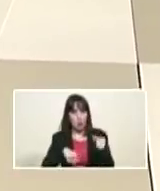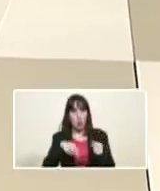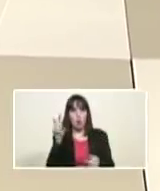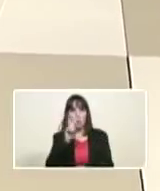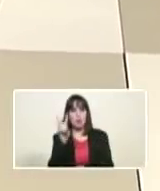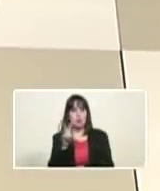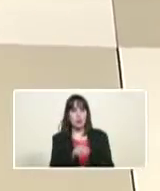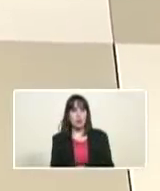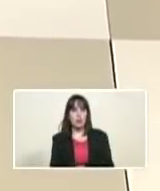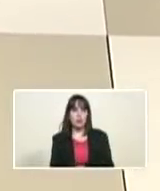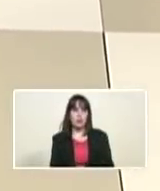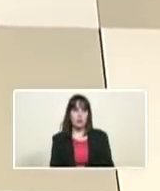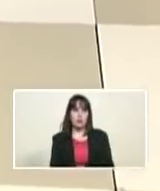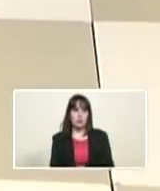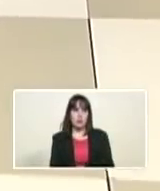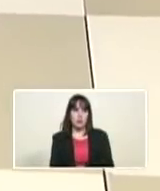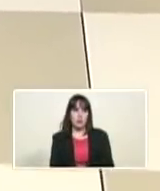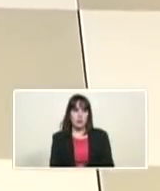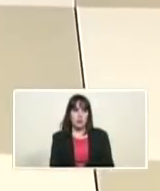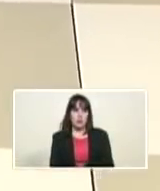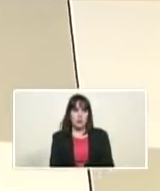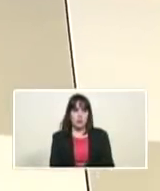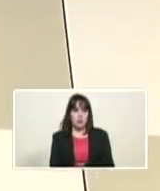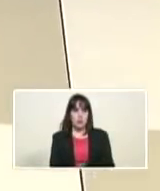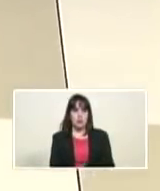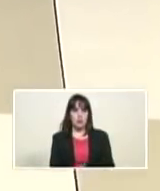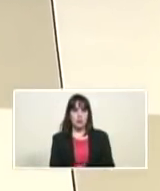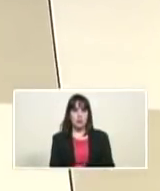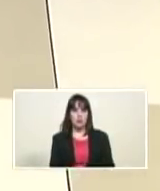Venezuela. Todo el mundo.